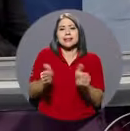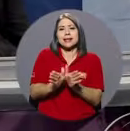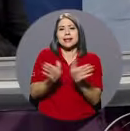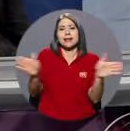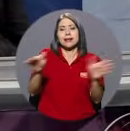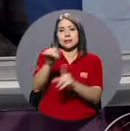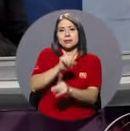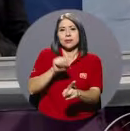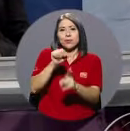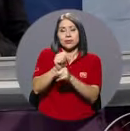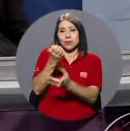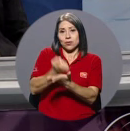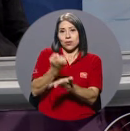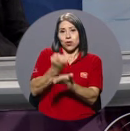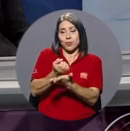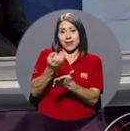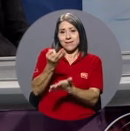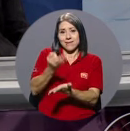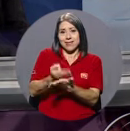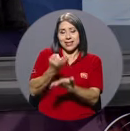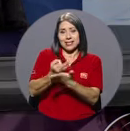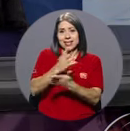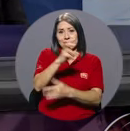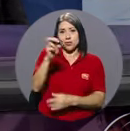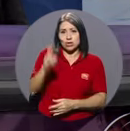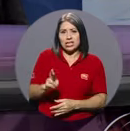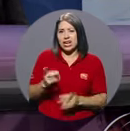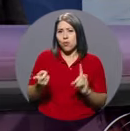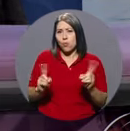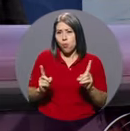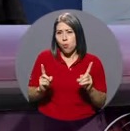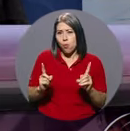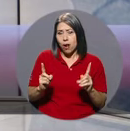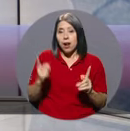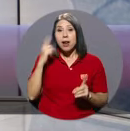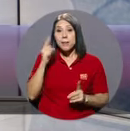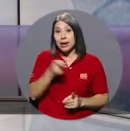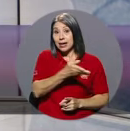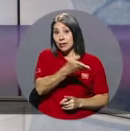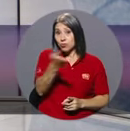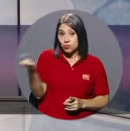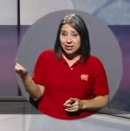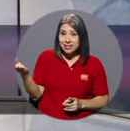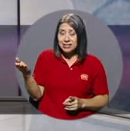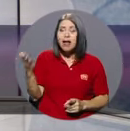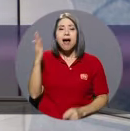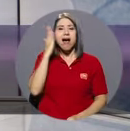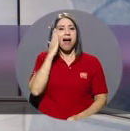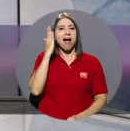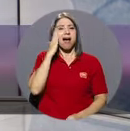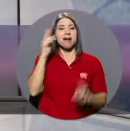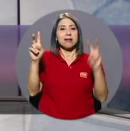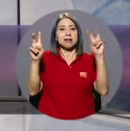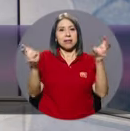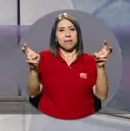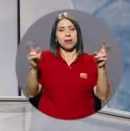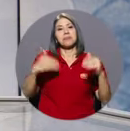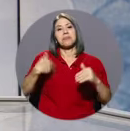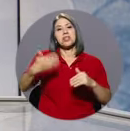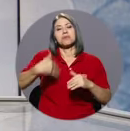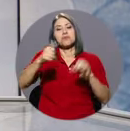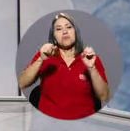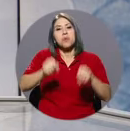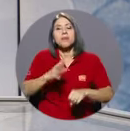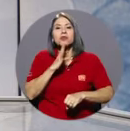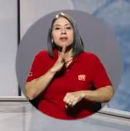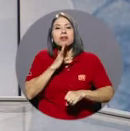situación económica financiera del país en este momento para que la gente que nos acompaña con la audiencia se ubique en el tema y luego podamos hablar de